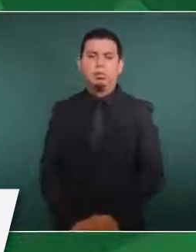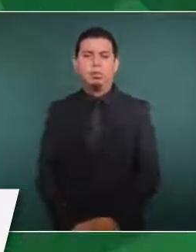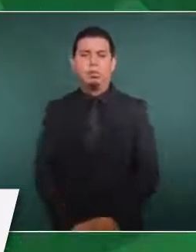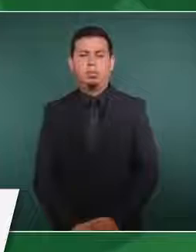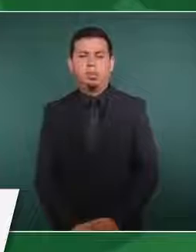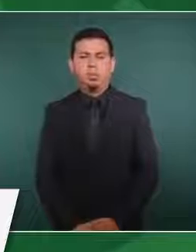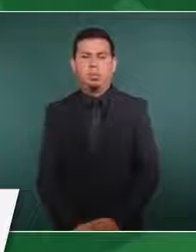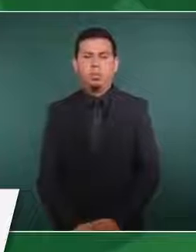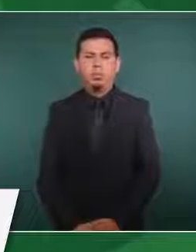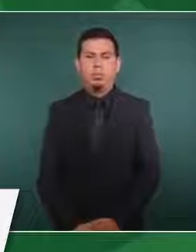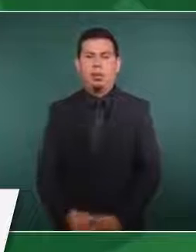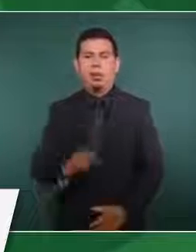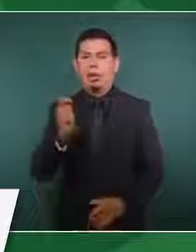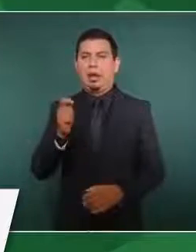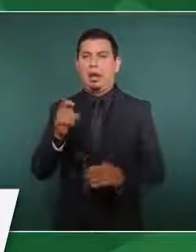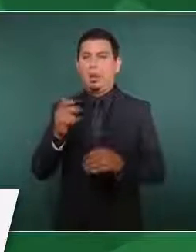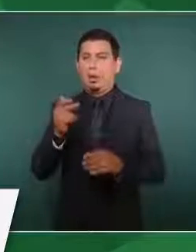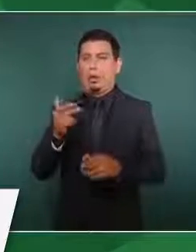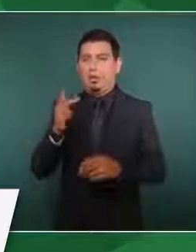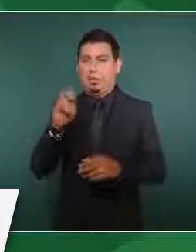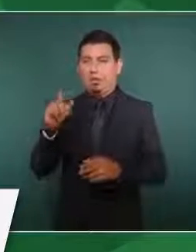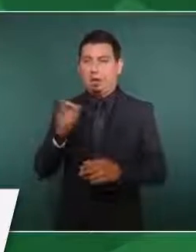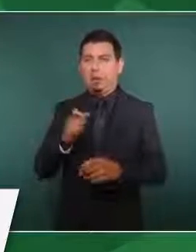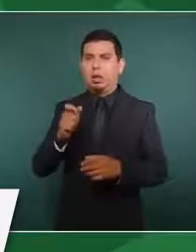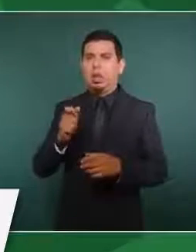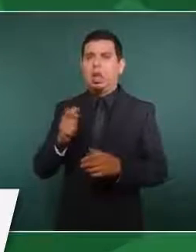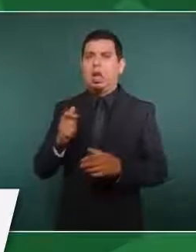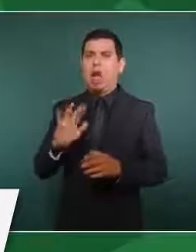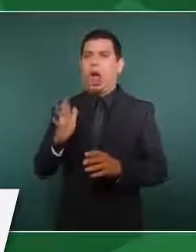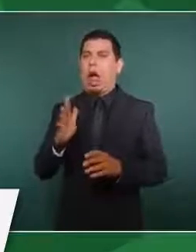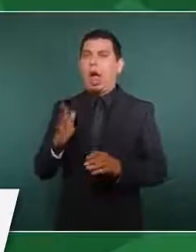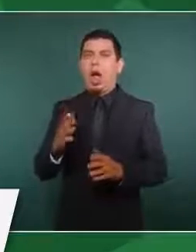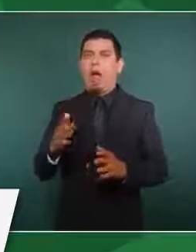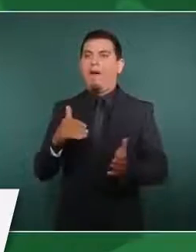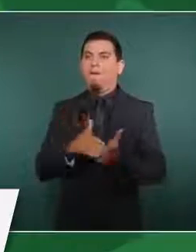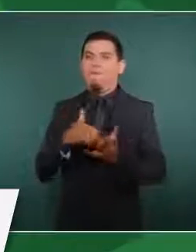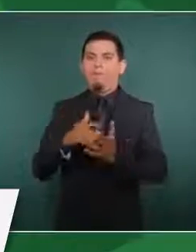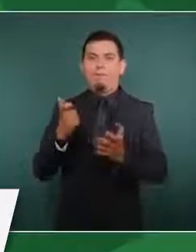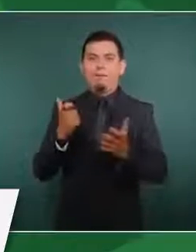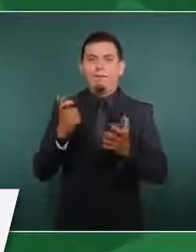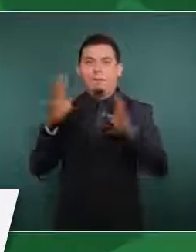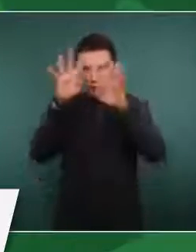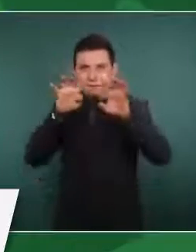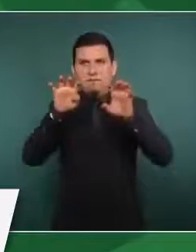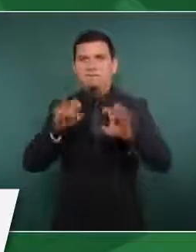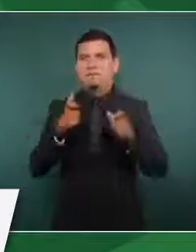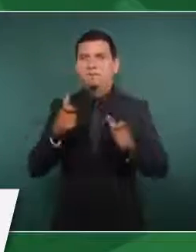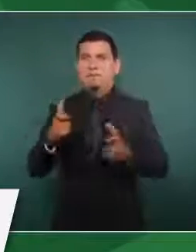fue un negocio que se hace al amparo del poder público.